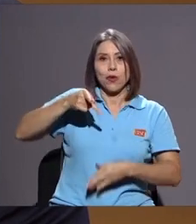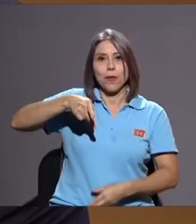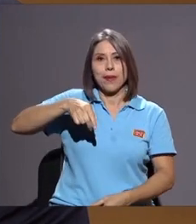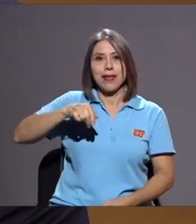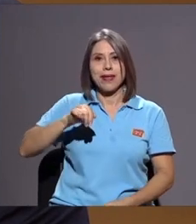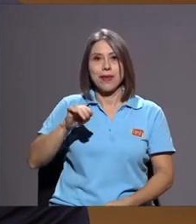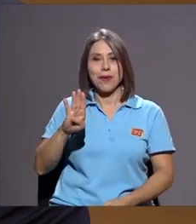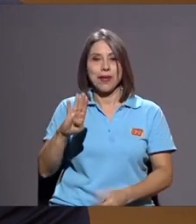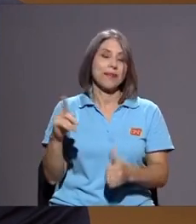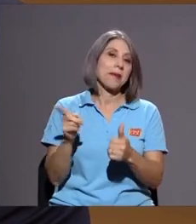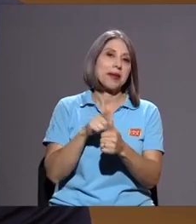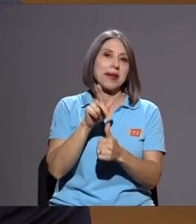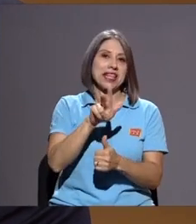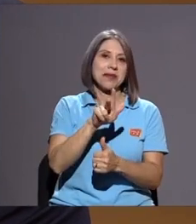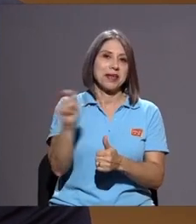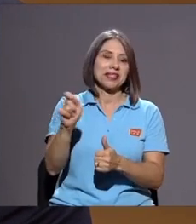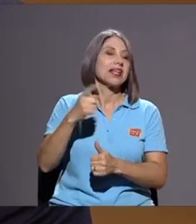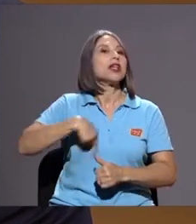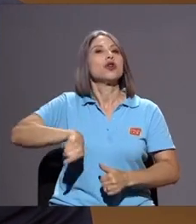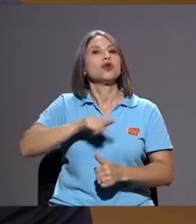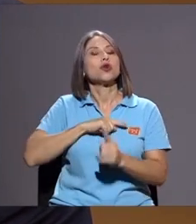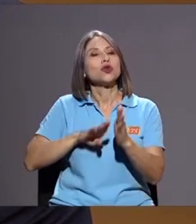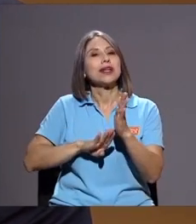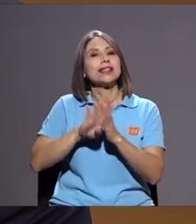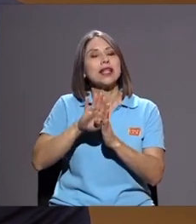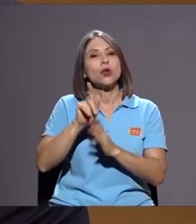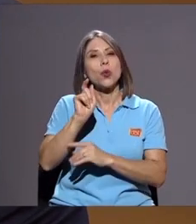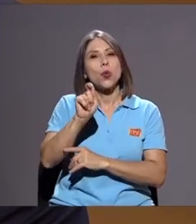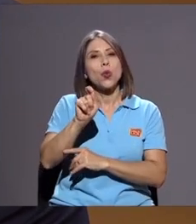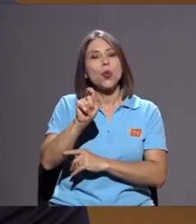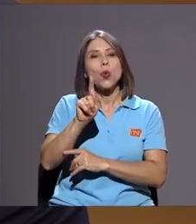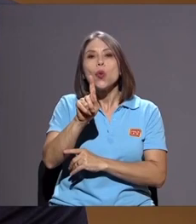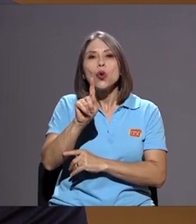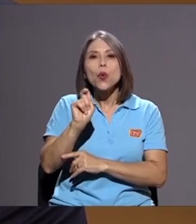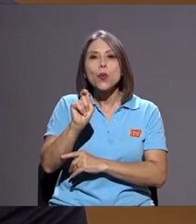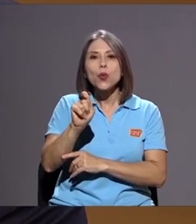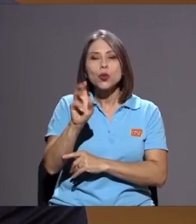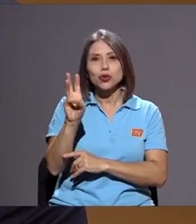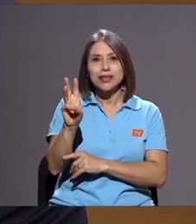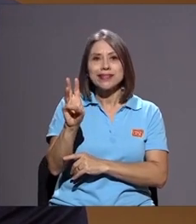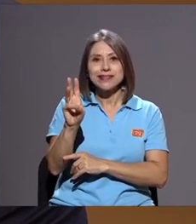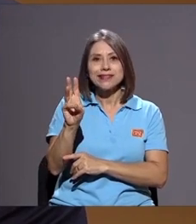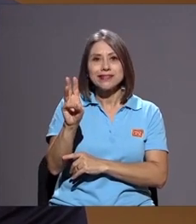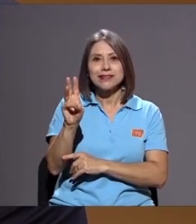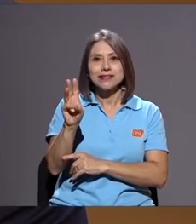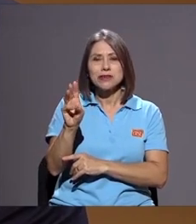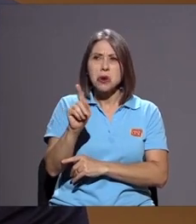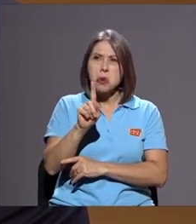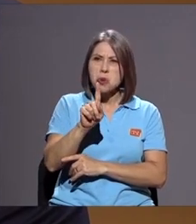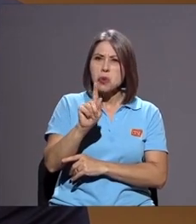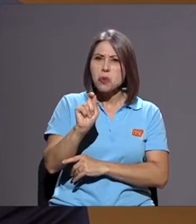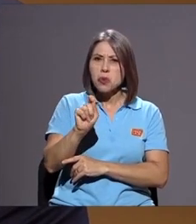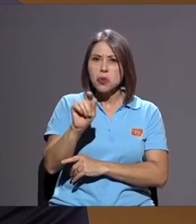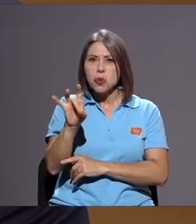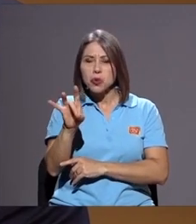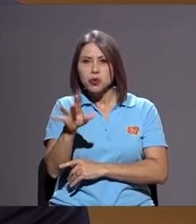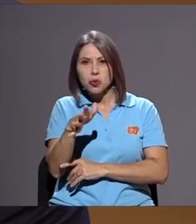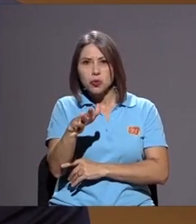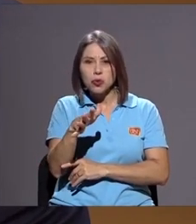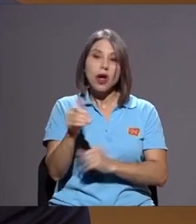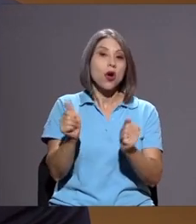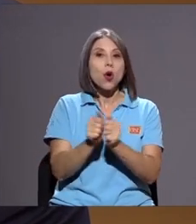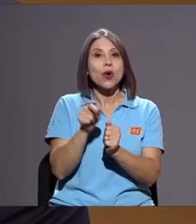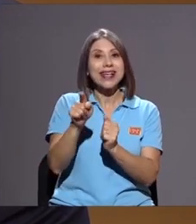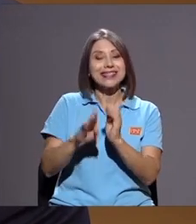para el primer trimestre estamos creciendo en 1.6 tendido 1.8 con este